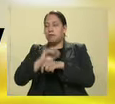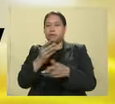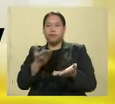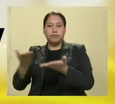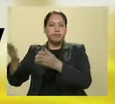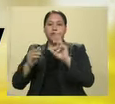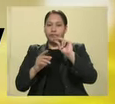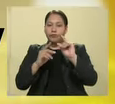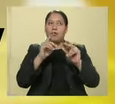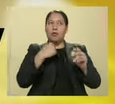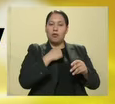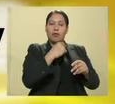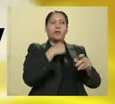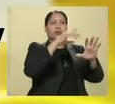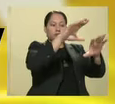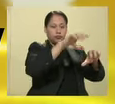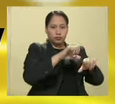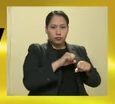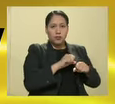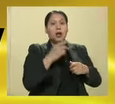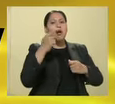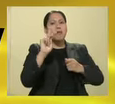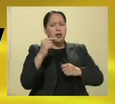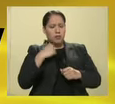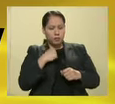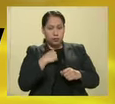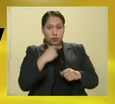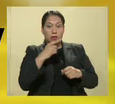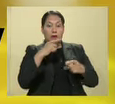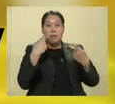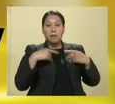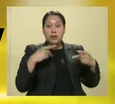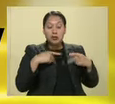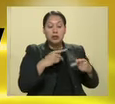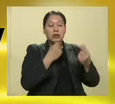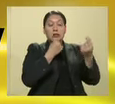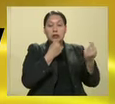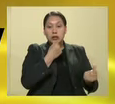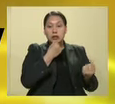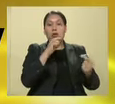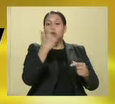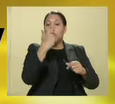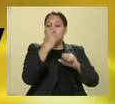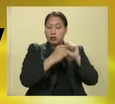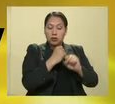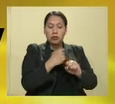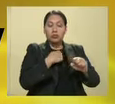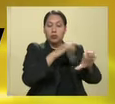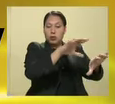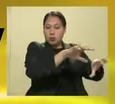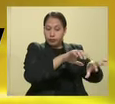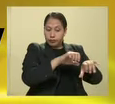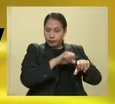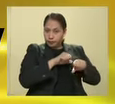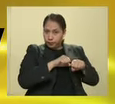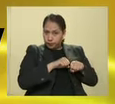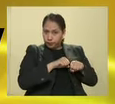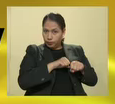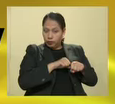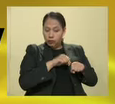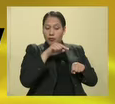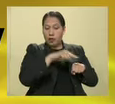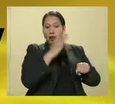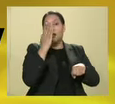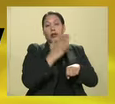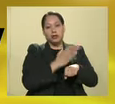el código que cuando se sustraiga o retenga a una persona menor de 12 años, aquí las penas ya